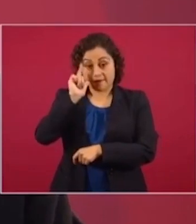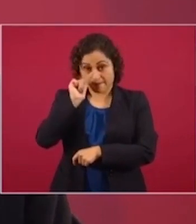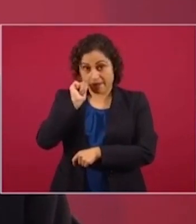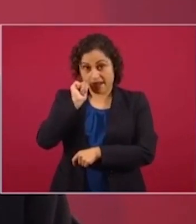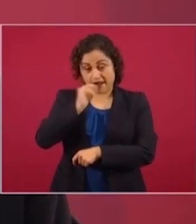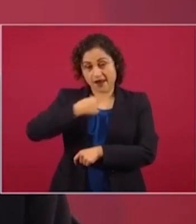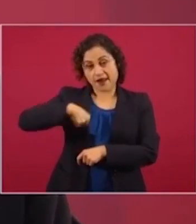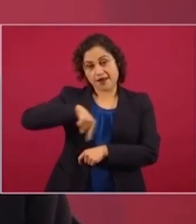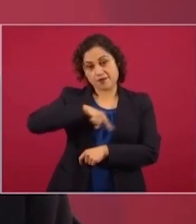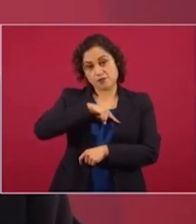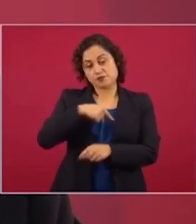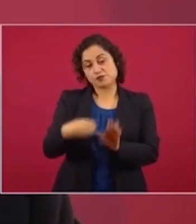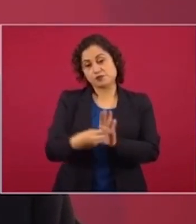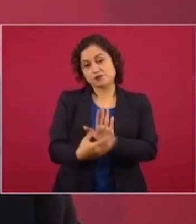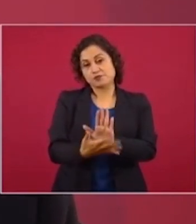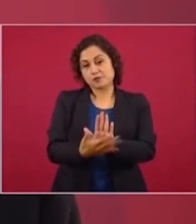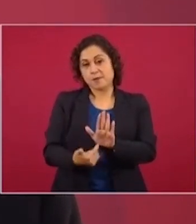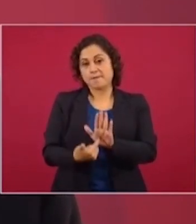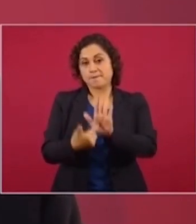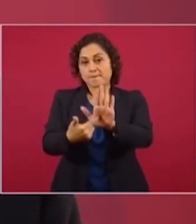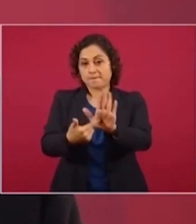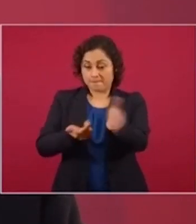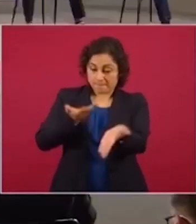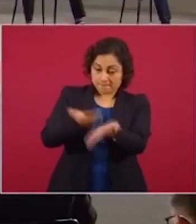vamos a presentar aquí.